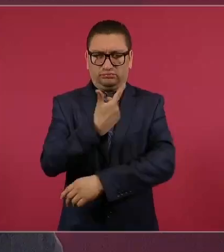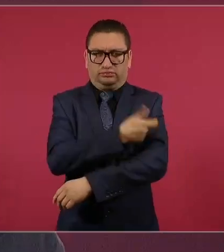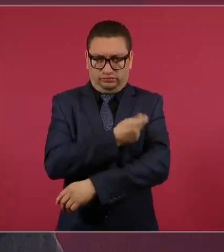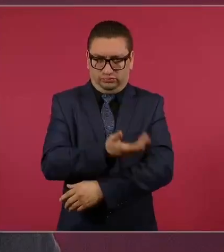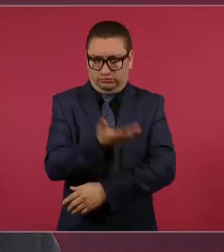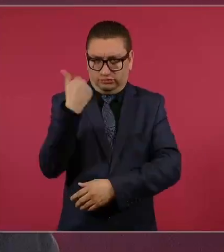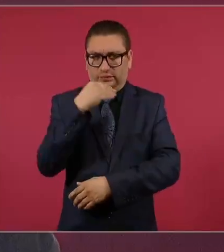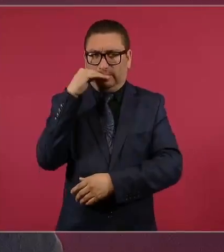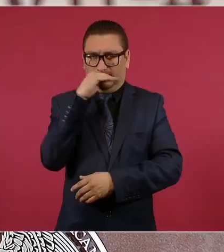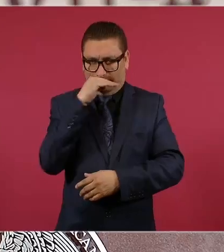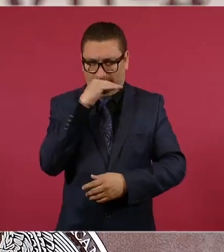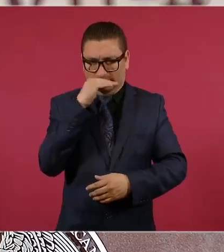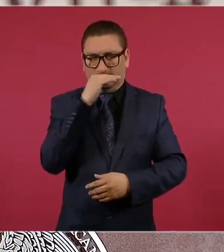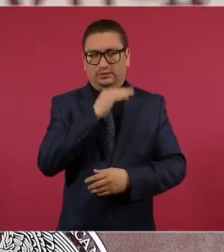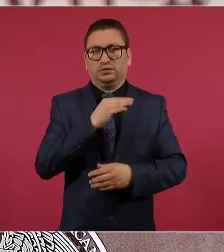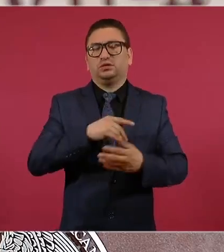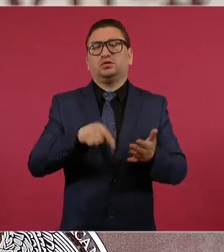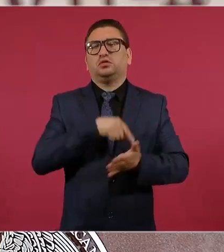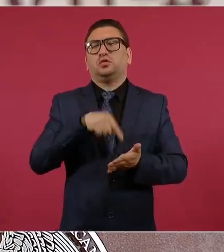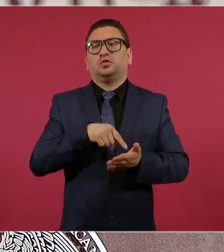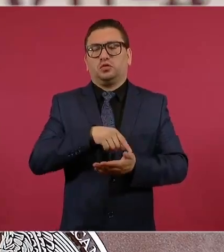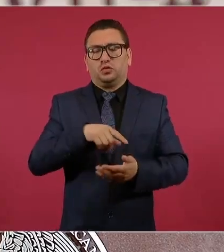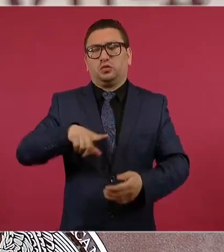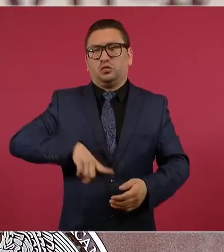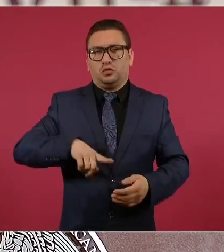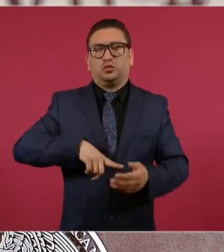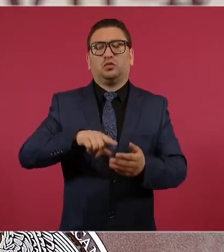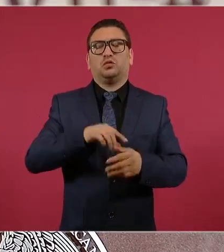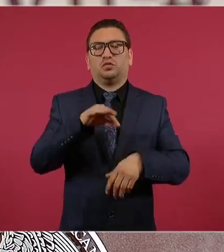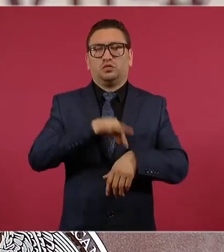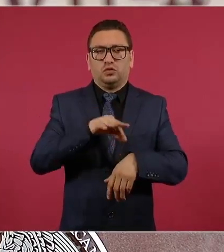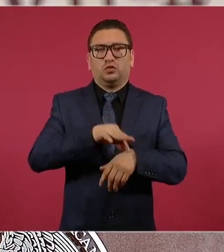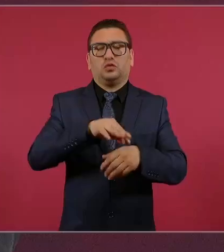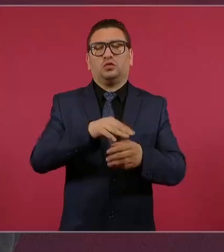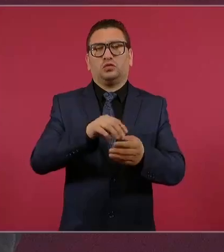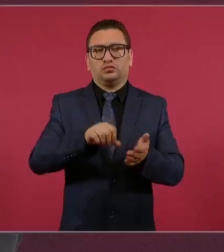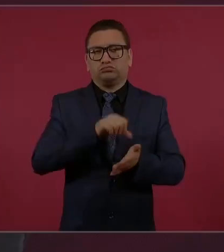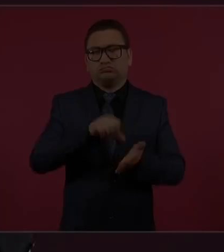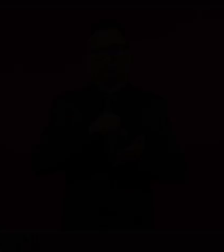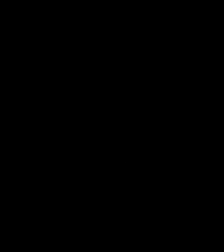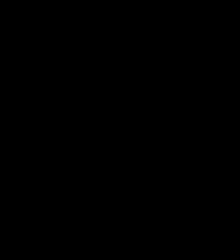son gratuitas, están en todas las instituciones y listas para ser aplicadas.